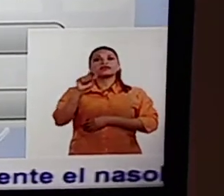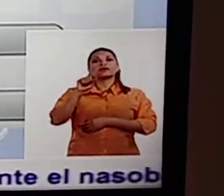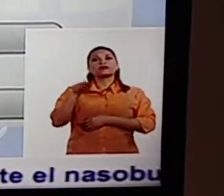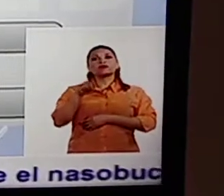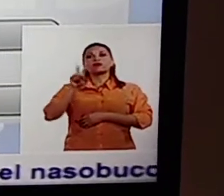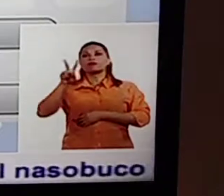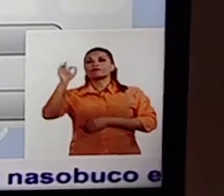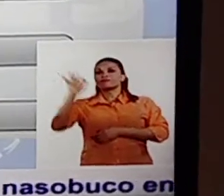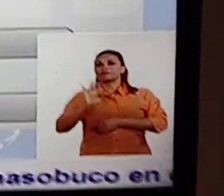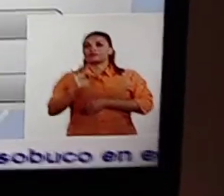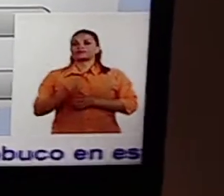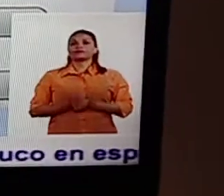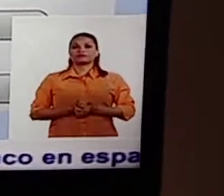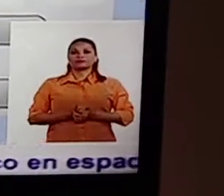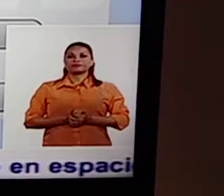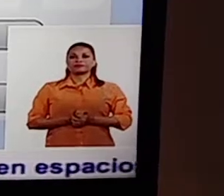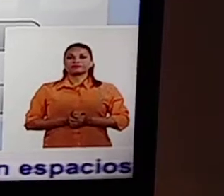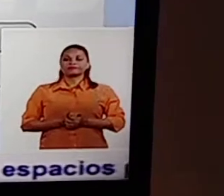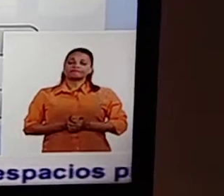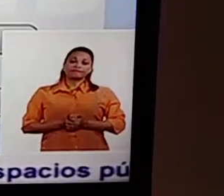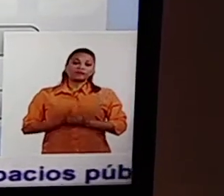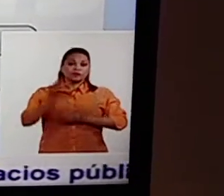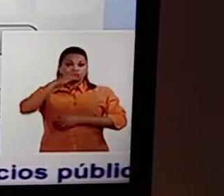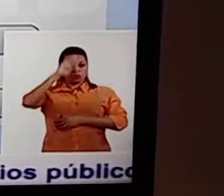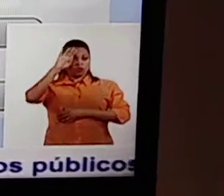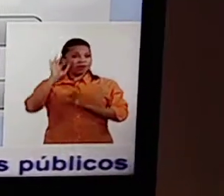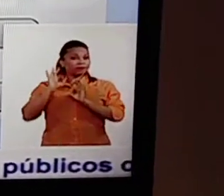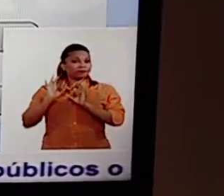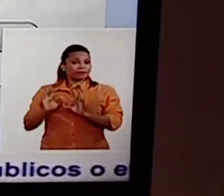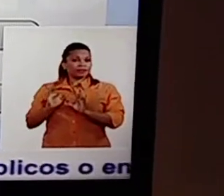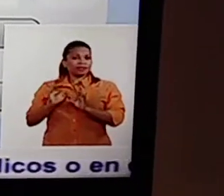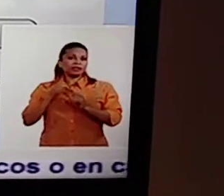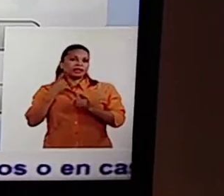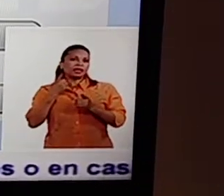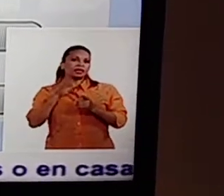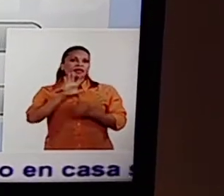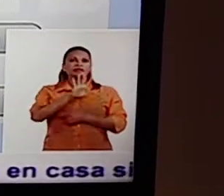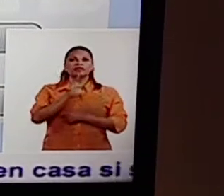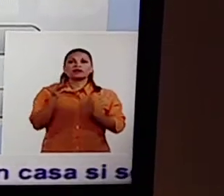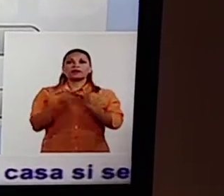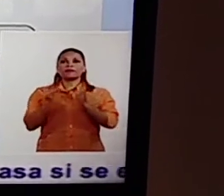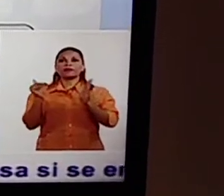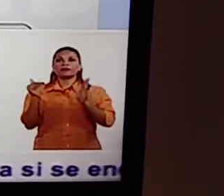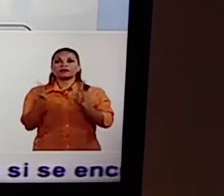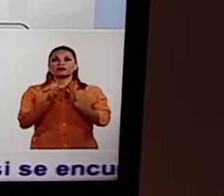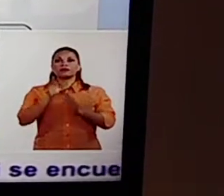10,2%. De esta forma, Cuba, ya con